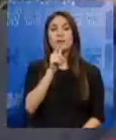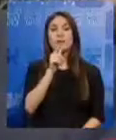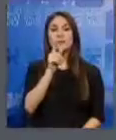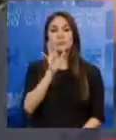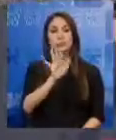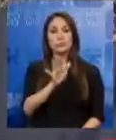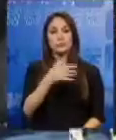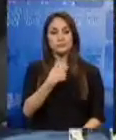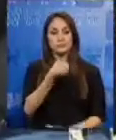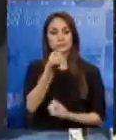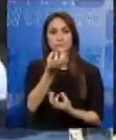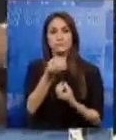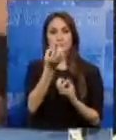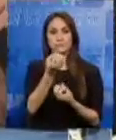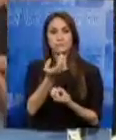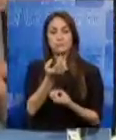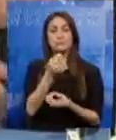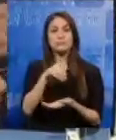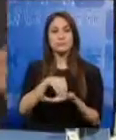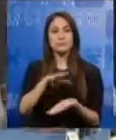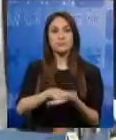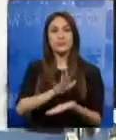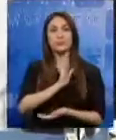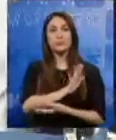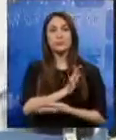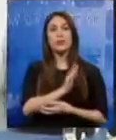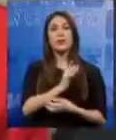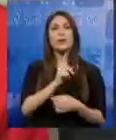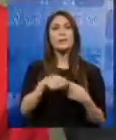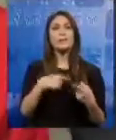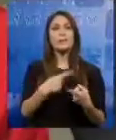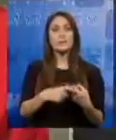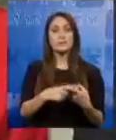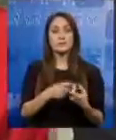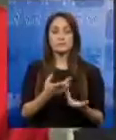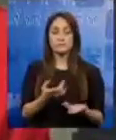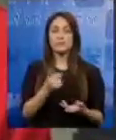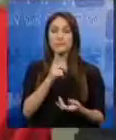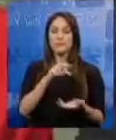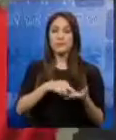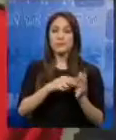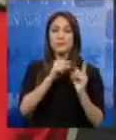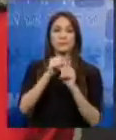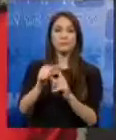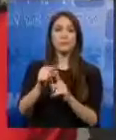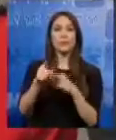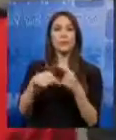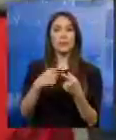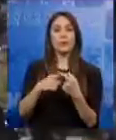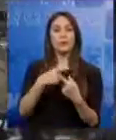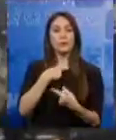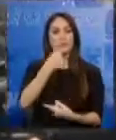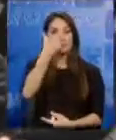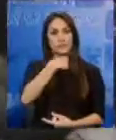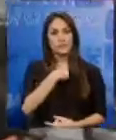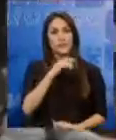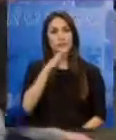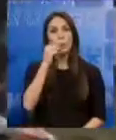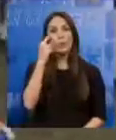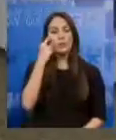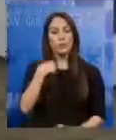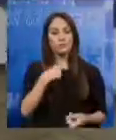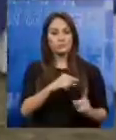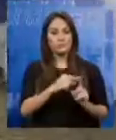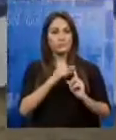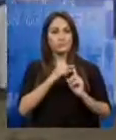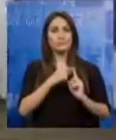dirigidas sus declaraciones por las que fue sentenciado y que fueron consideradas ofensivas a la honra del presidente Rafael Correa.